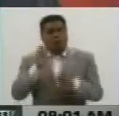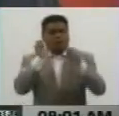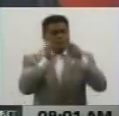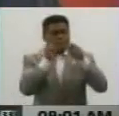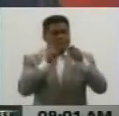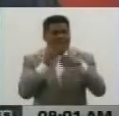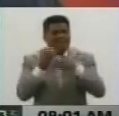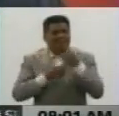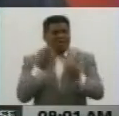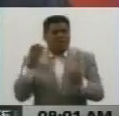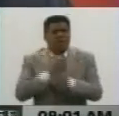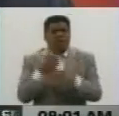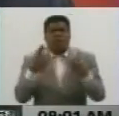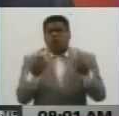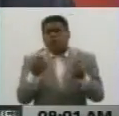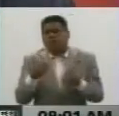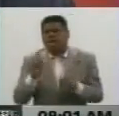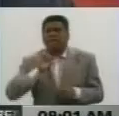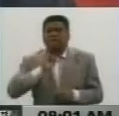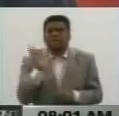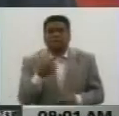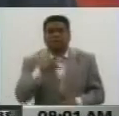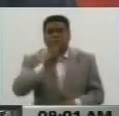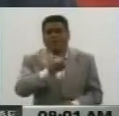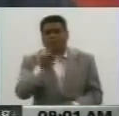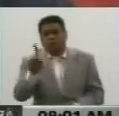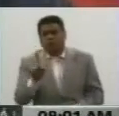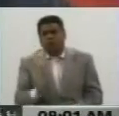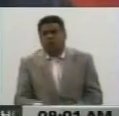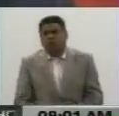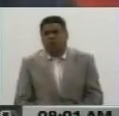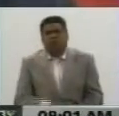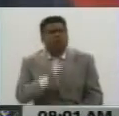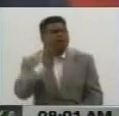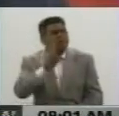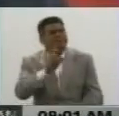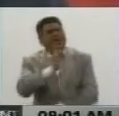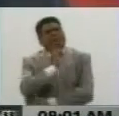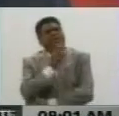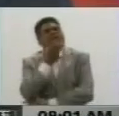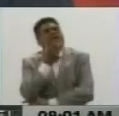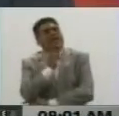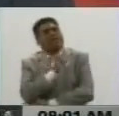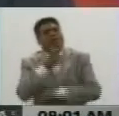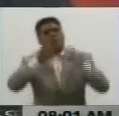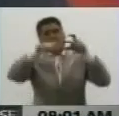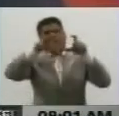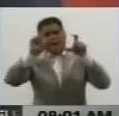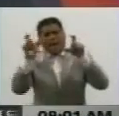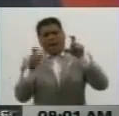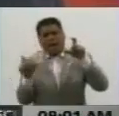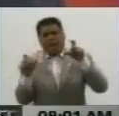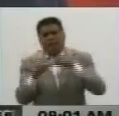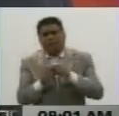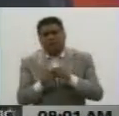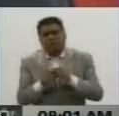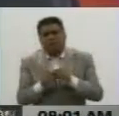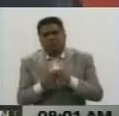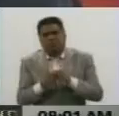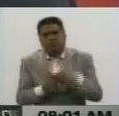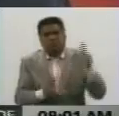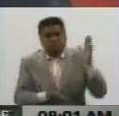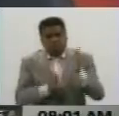la economía del siglo XXI hay en el arco? Fíjate el ejemplo, ¿no? Alguien escribía y decía, el arco minero llega hasta Nueva Esparta.